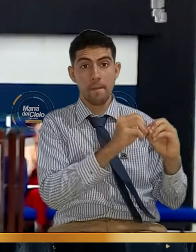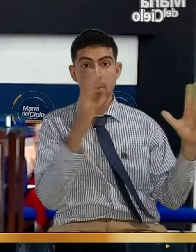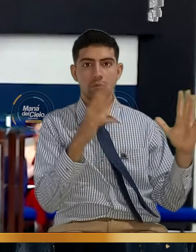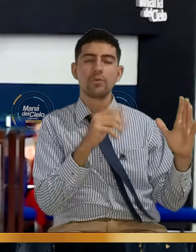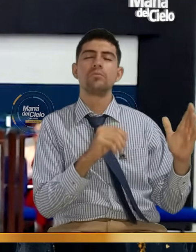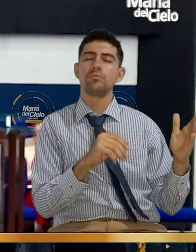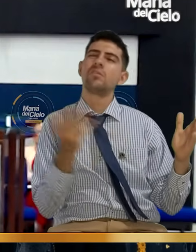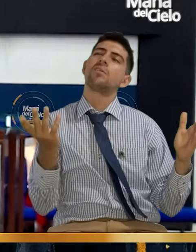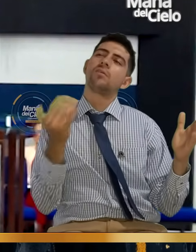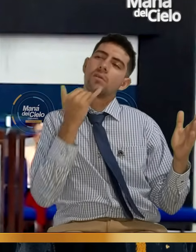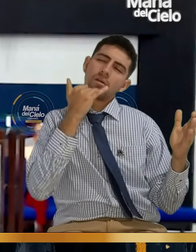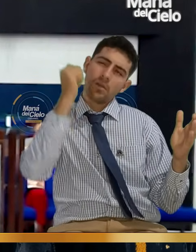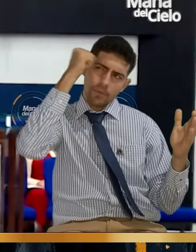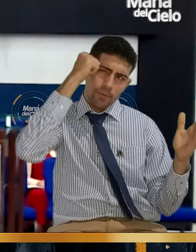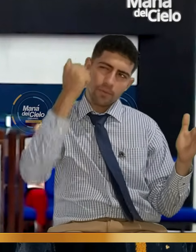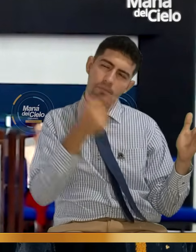Nuestro Dios.